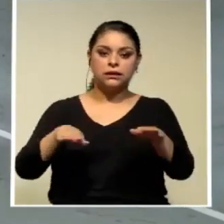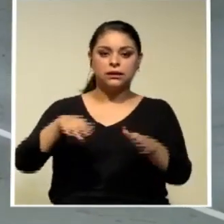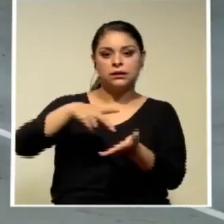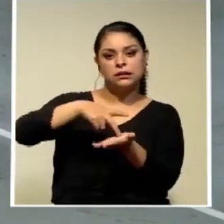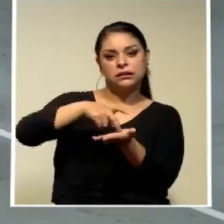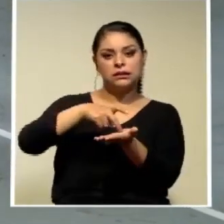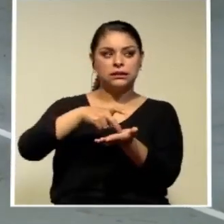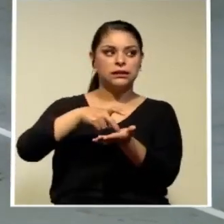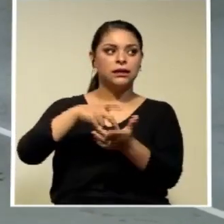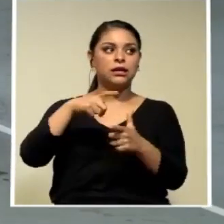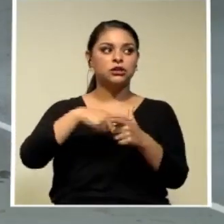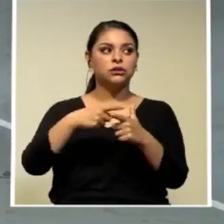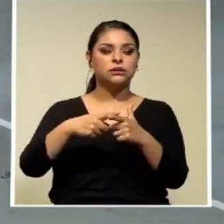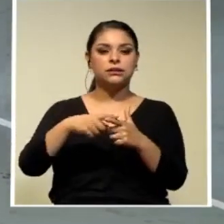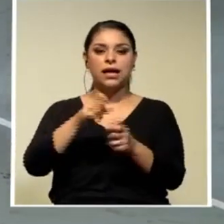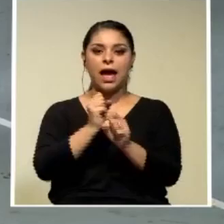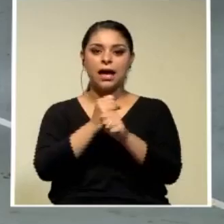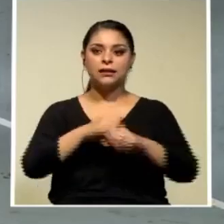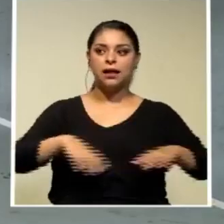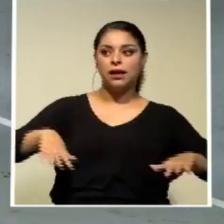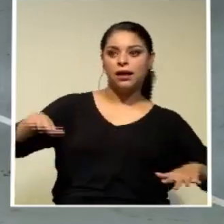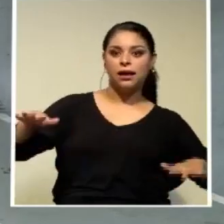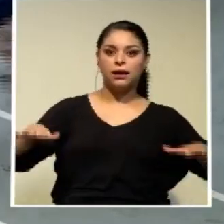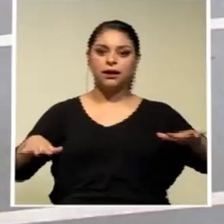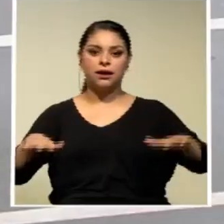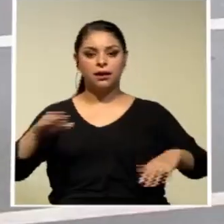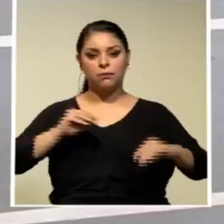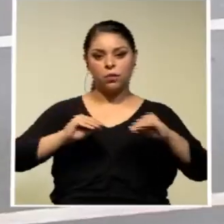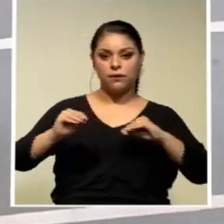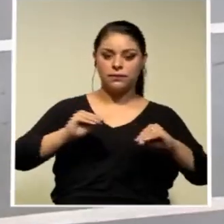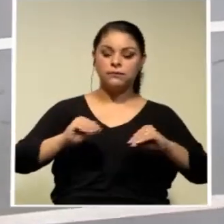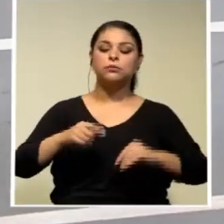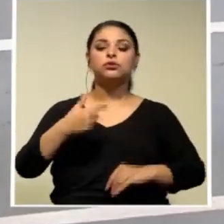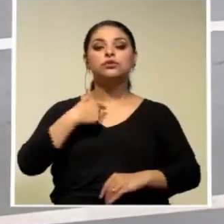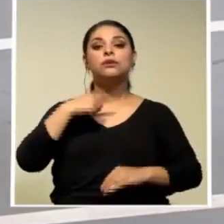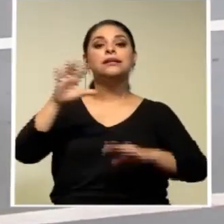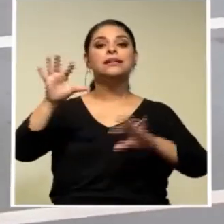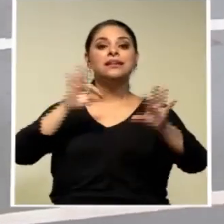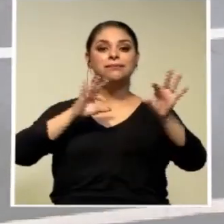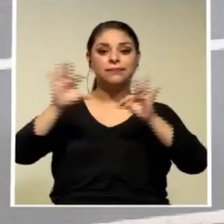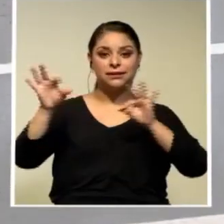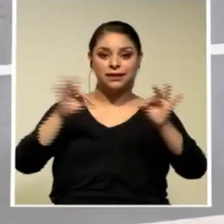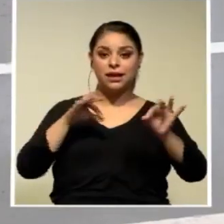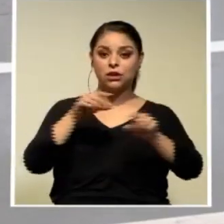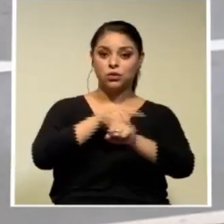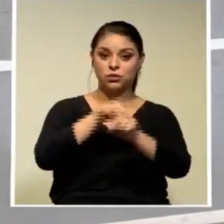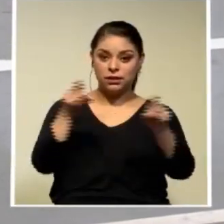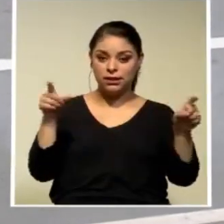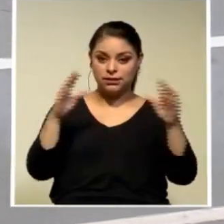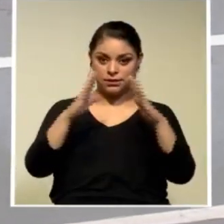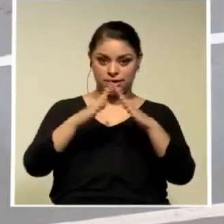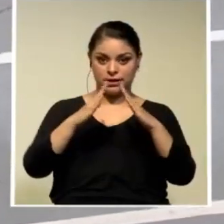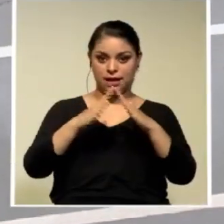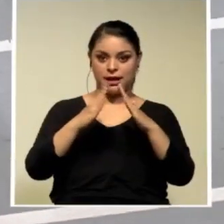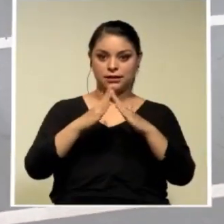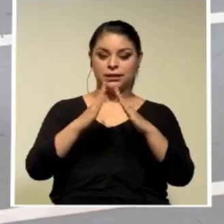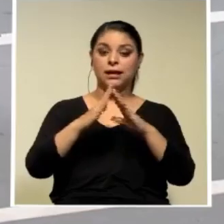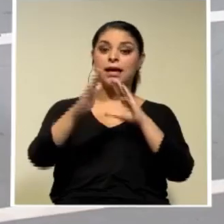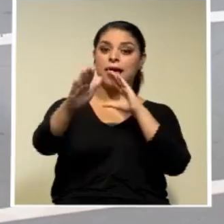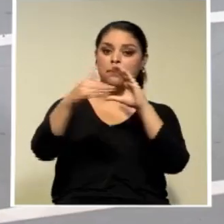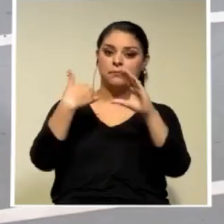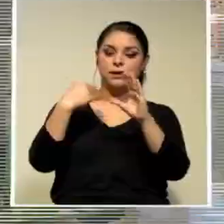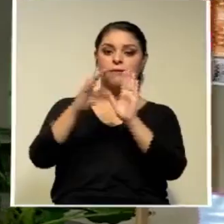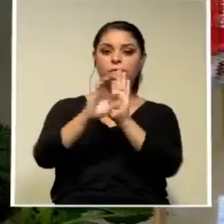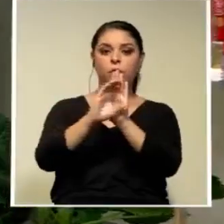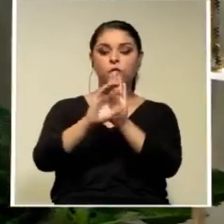así. ¿Verdad? Ajá. Entonces, yo voy a invitar a los niños y las niñas que están en casa a que nos envíen una